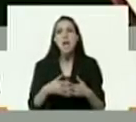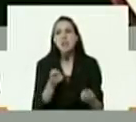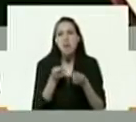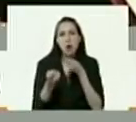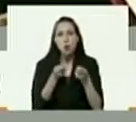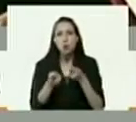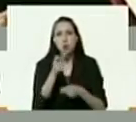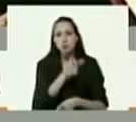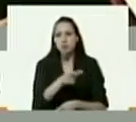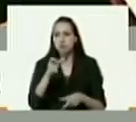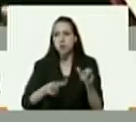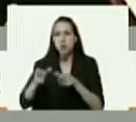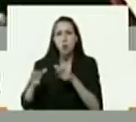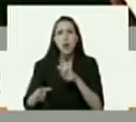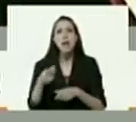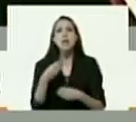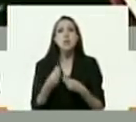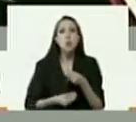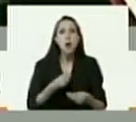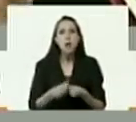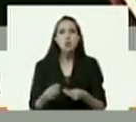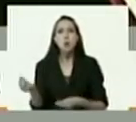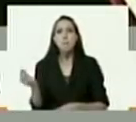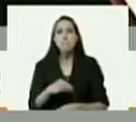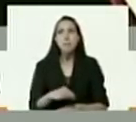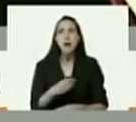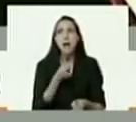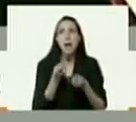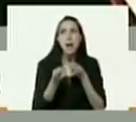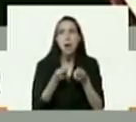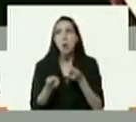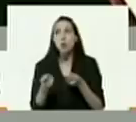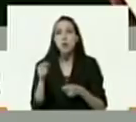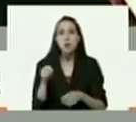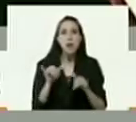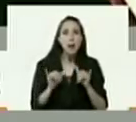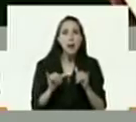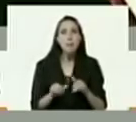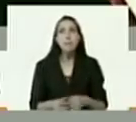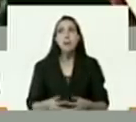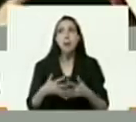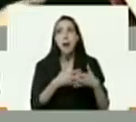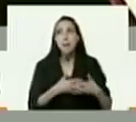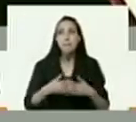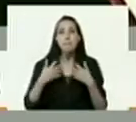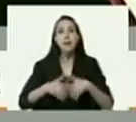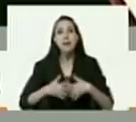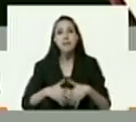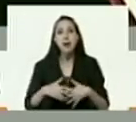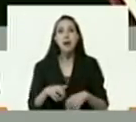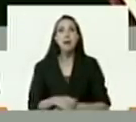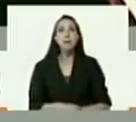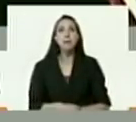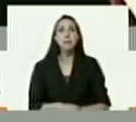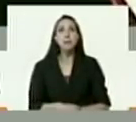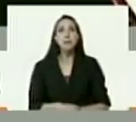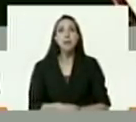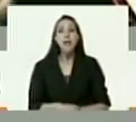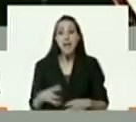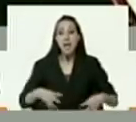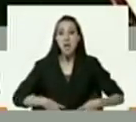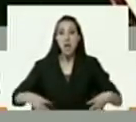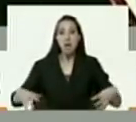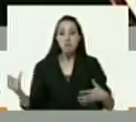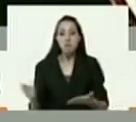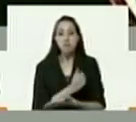estos señores y no han hecho más que negociar con esa empresa. y quedarse con los recursos del pueblo venezolano,